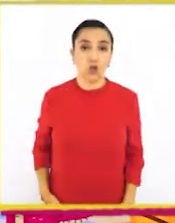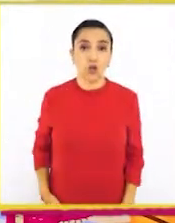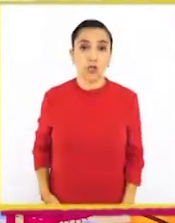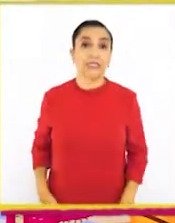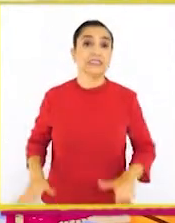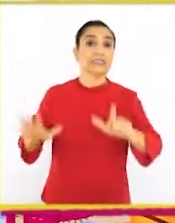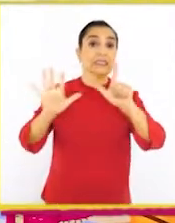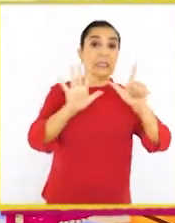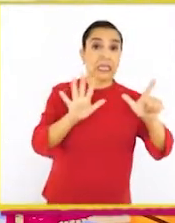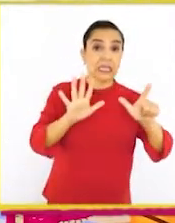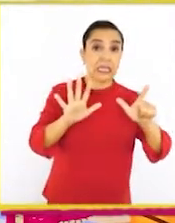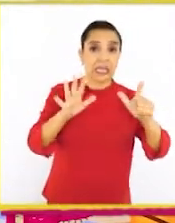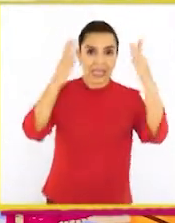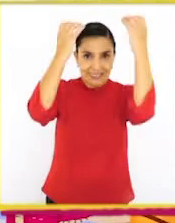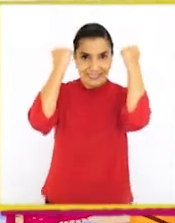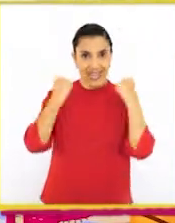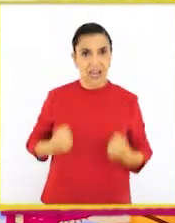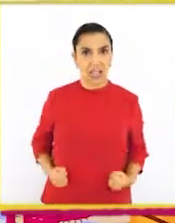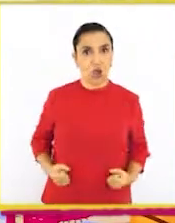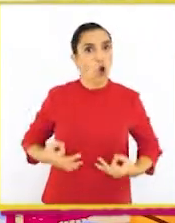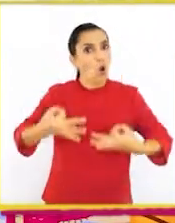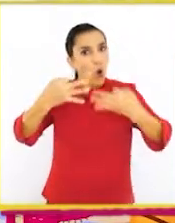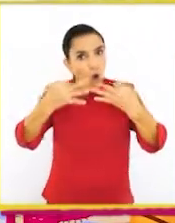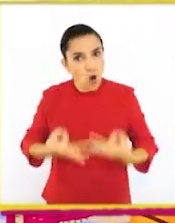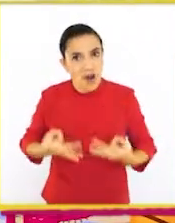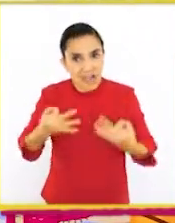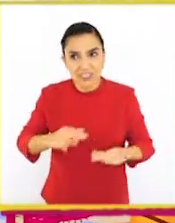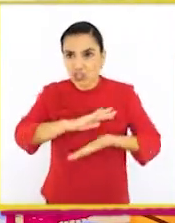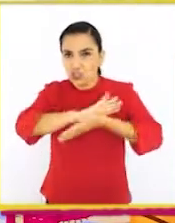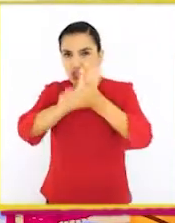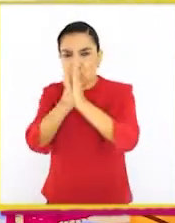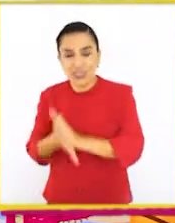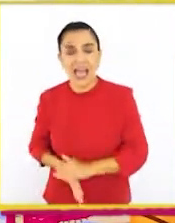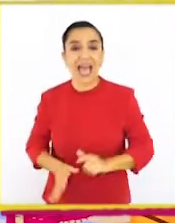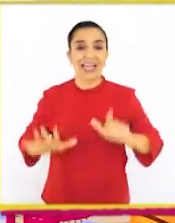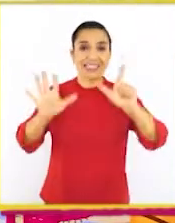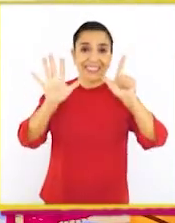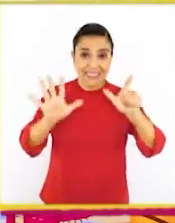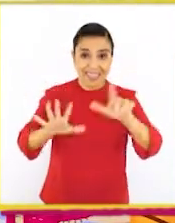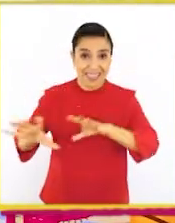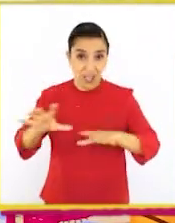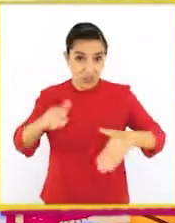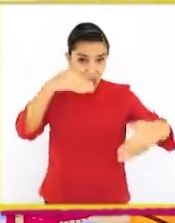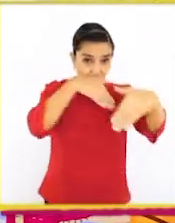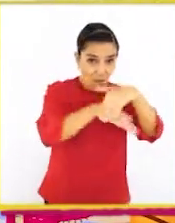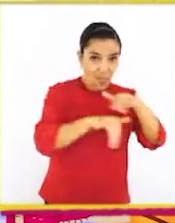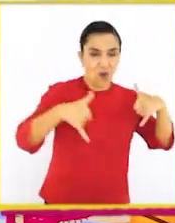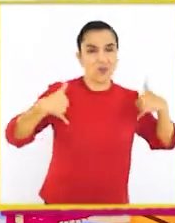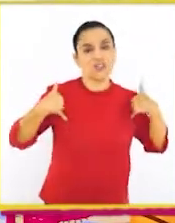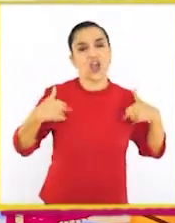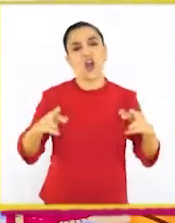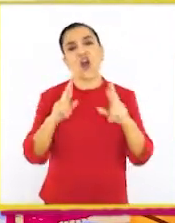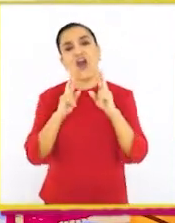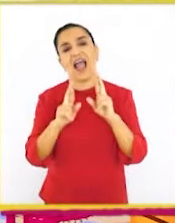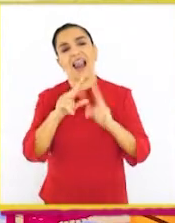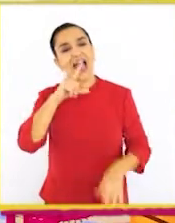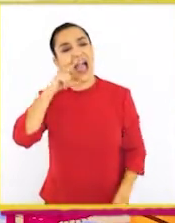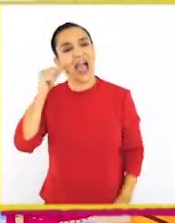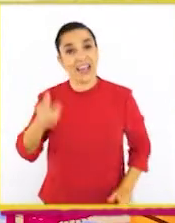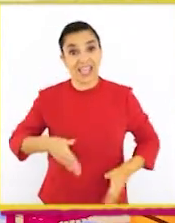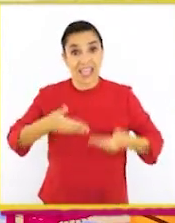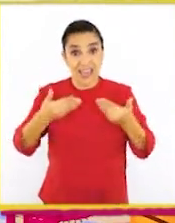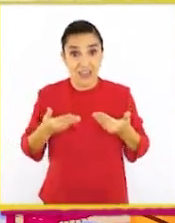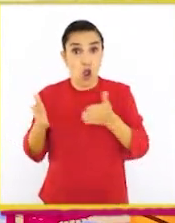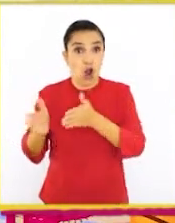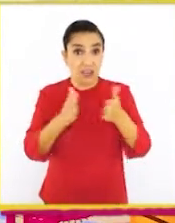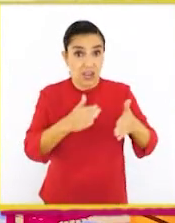siete el chaleco. ¡Tenían razón! ¡Llevamos 7 cosas en la mochila! Espero que ahora Aref